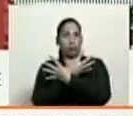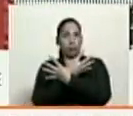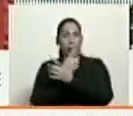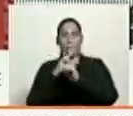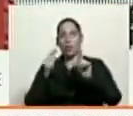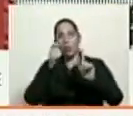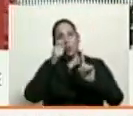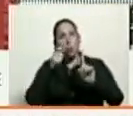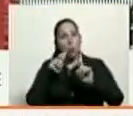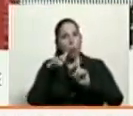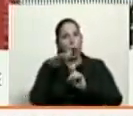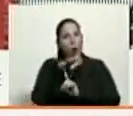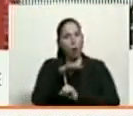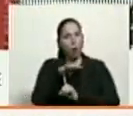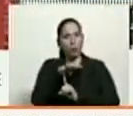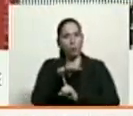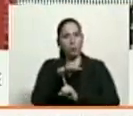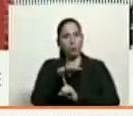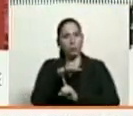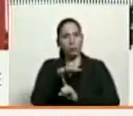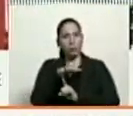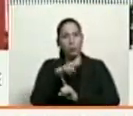pueblos que, sobre todo